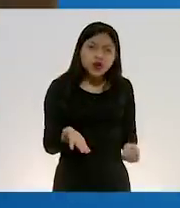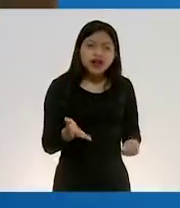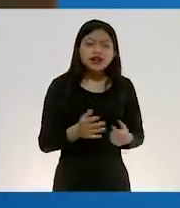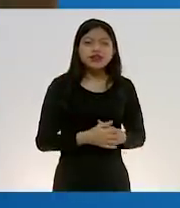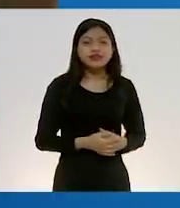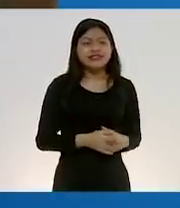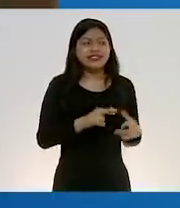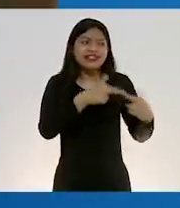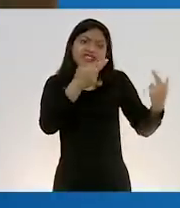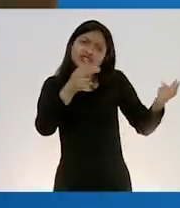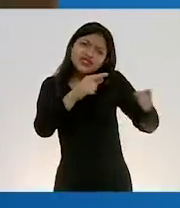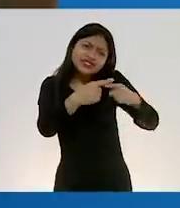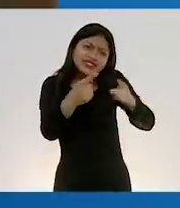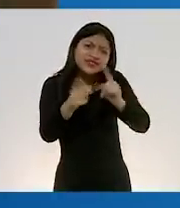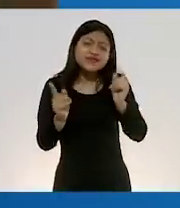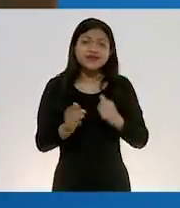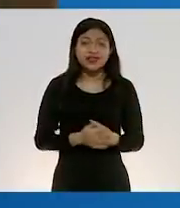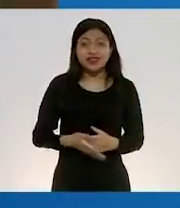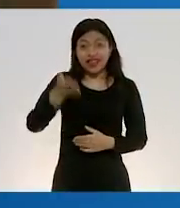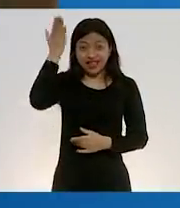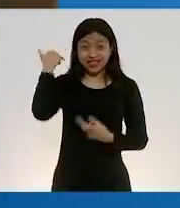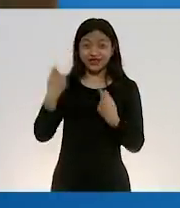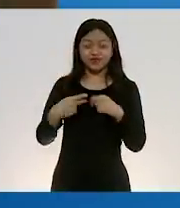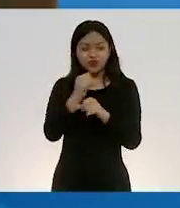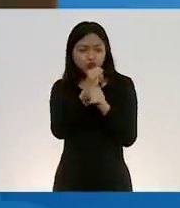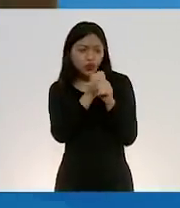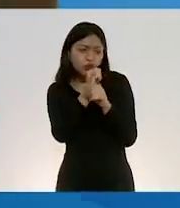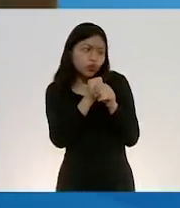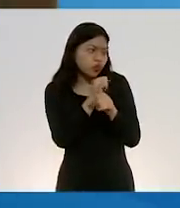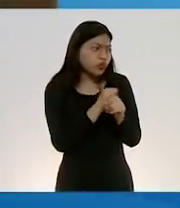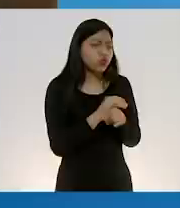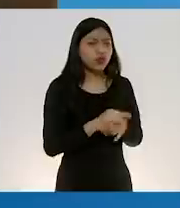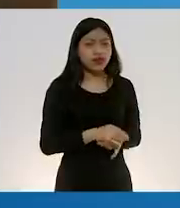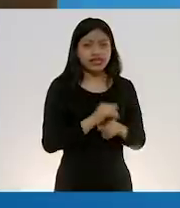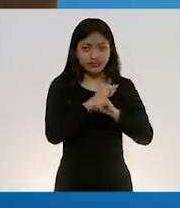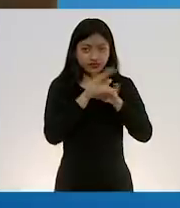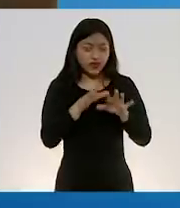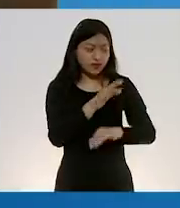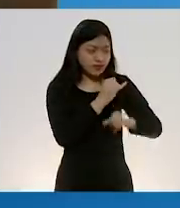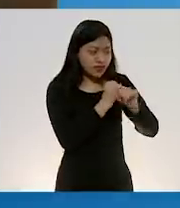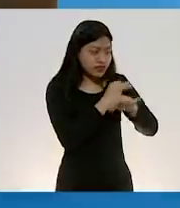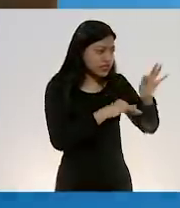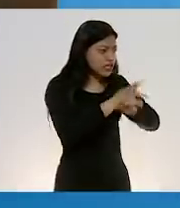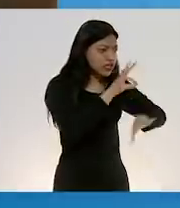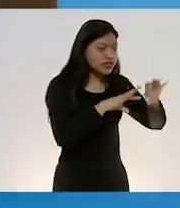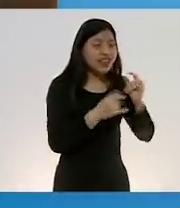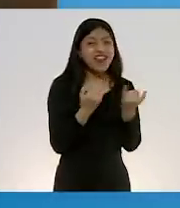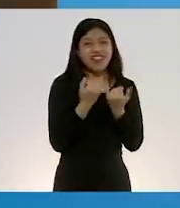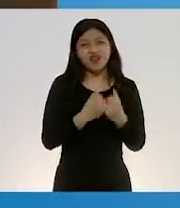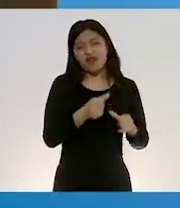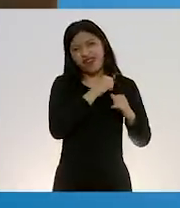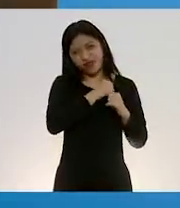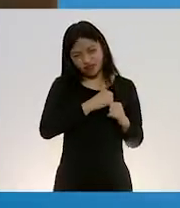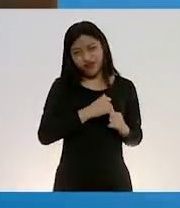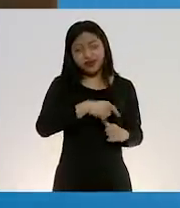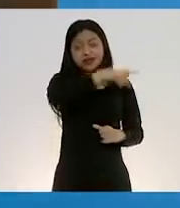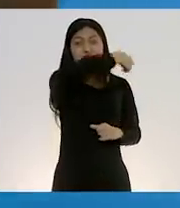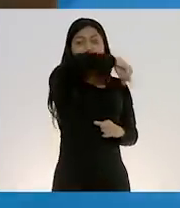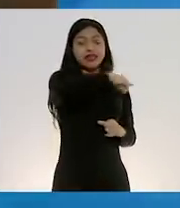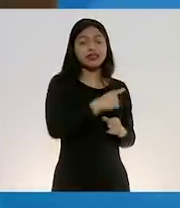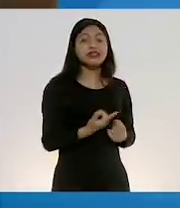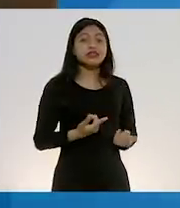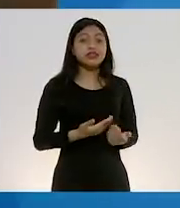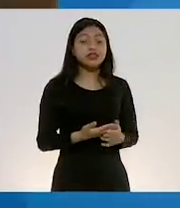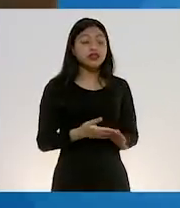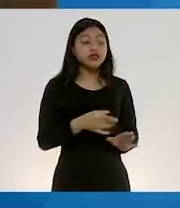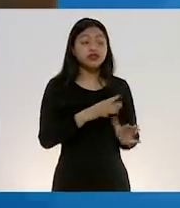los cronistas, los primeros informantes, los administradores, los funcionarios reales, cuando hablan de